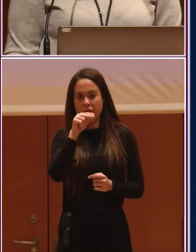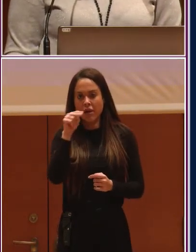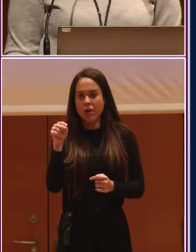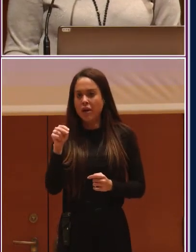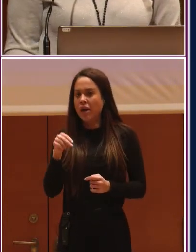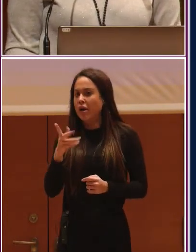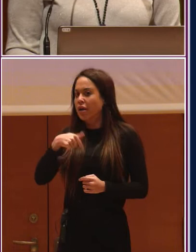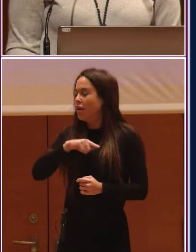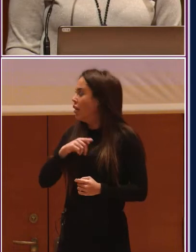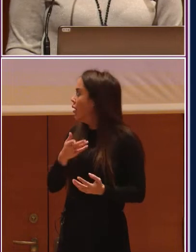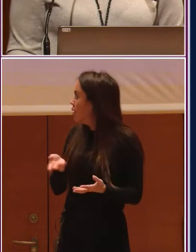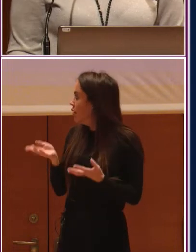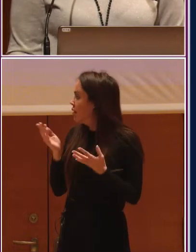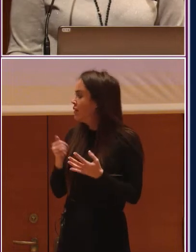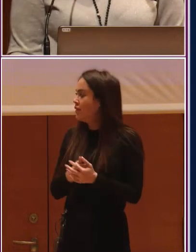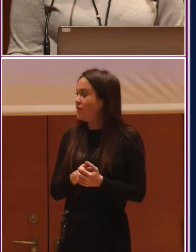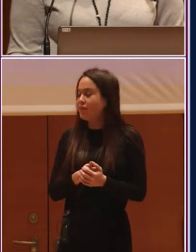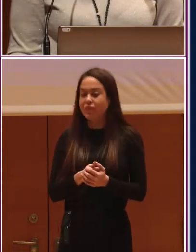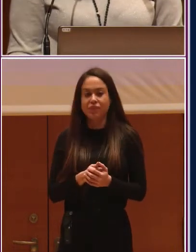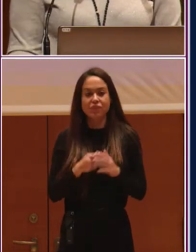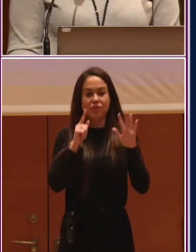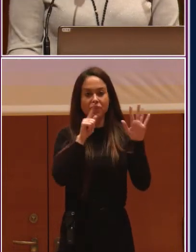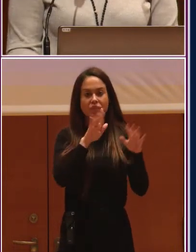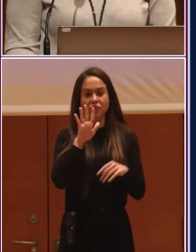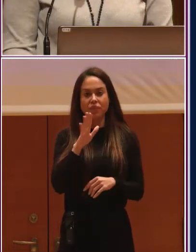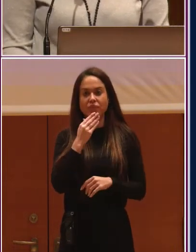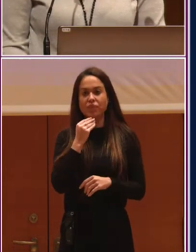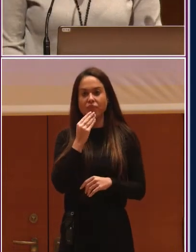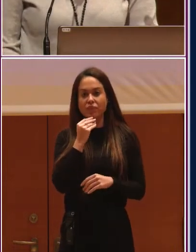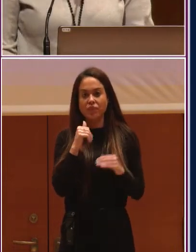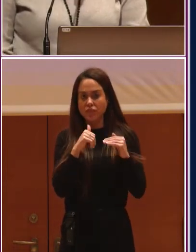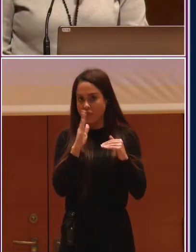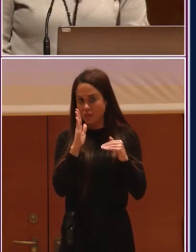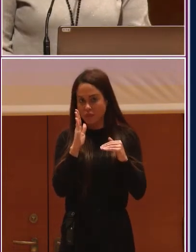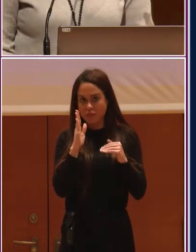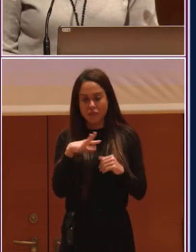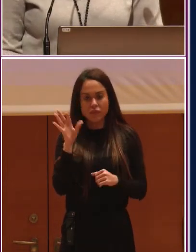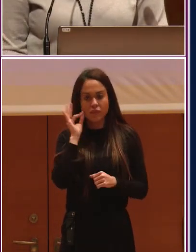y los resultados a qué resultados hemos llegado que hemos conseguido